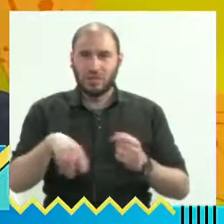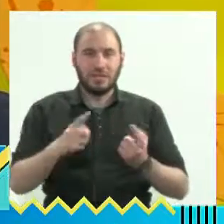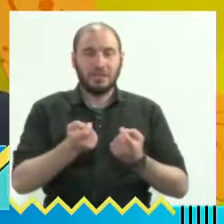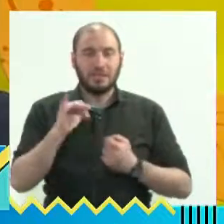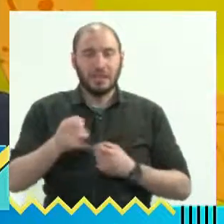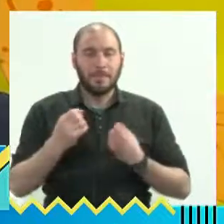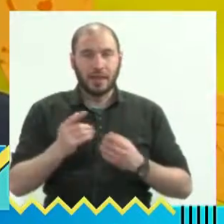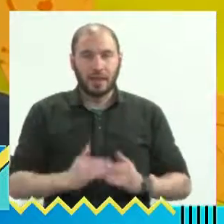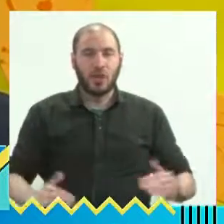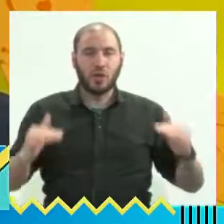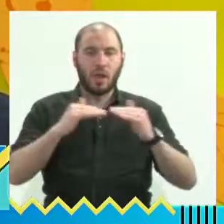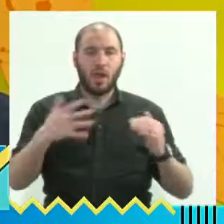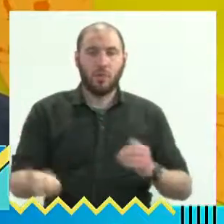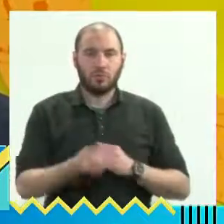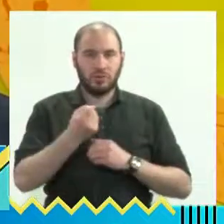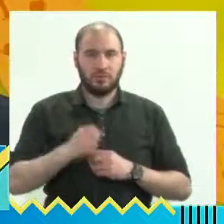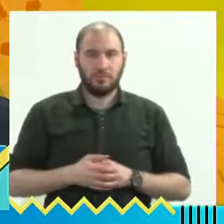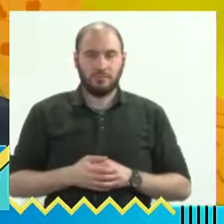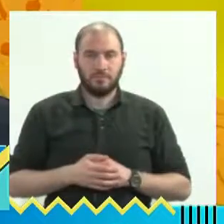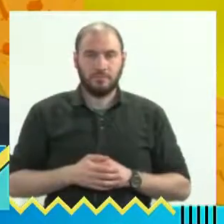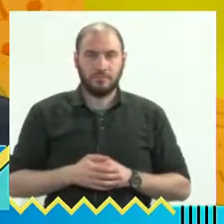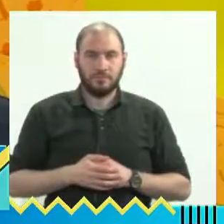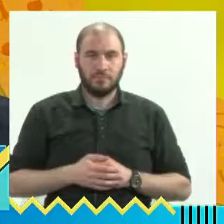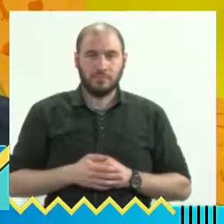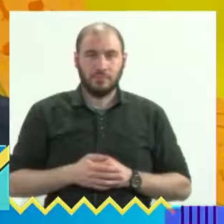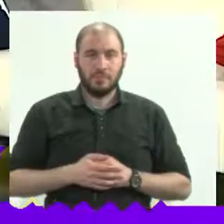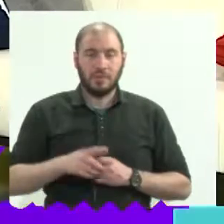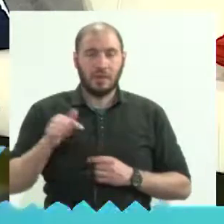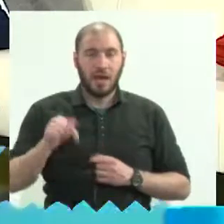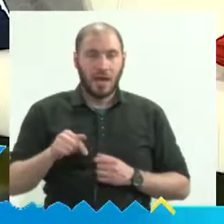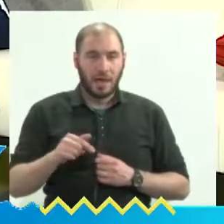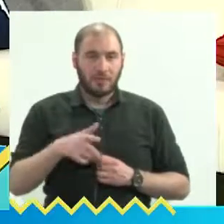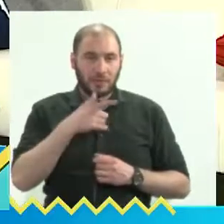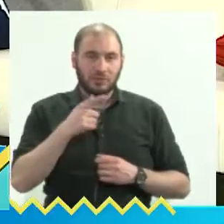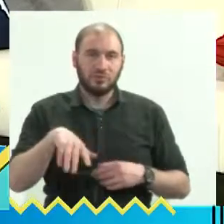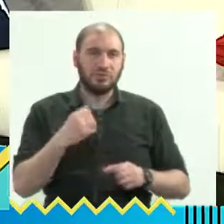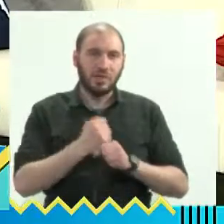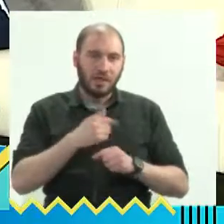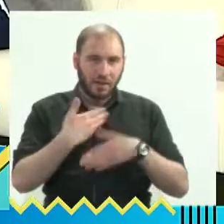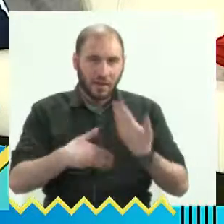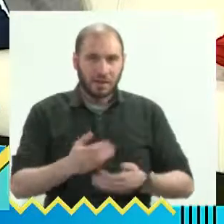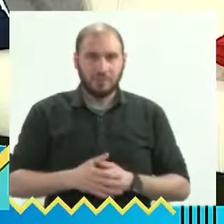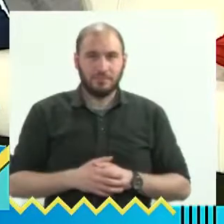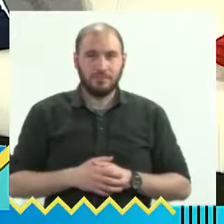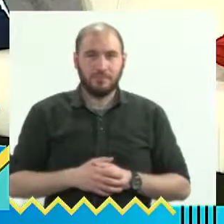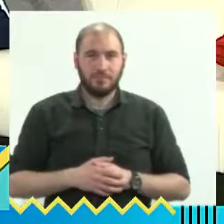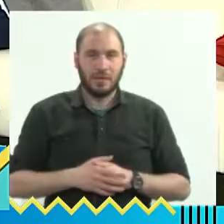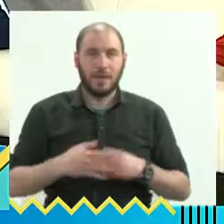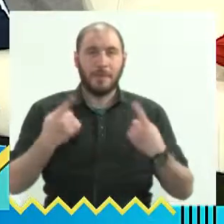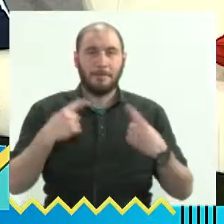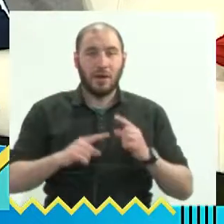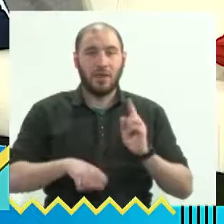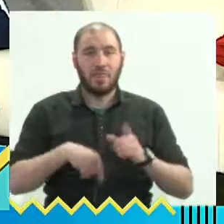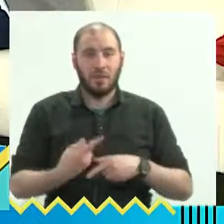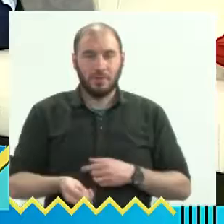necesarias para poder equiparar las oportunidades. En ese sentido creemos que hay que trabajar sobre eso, pero